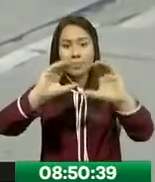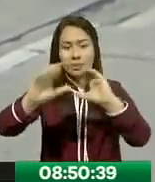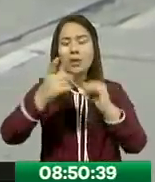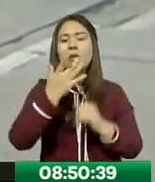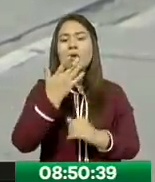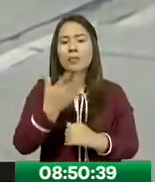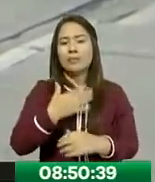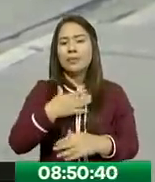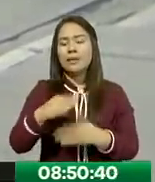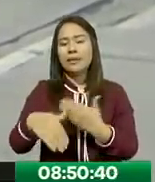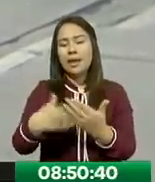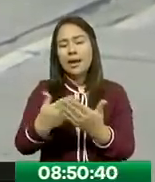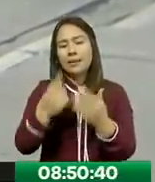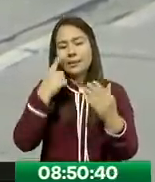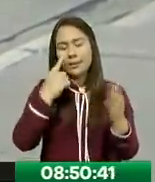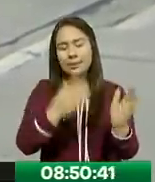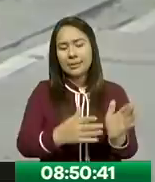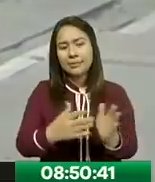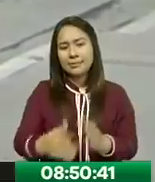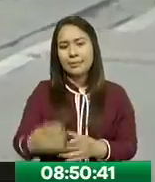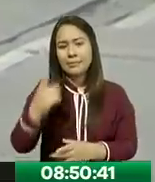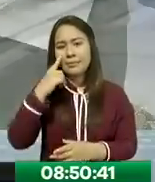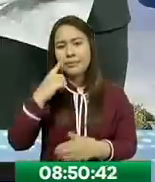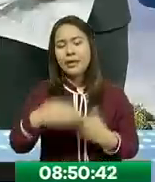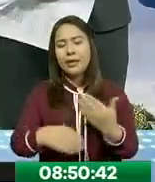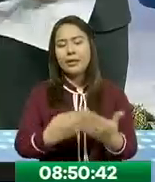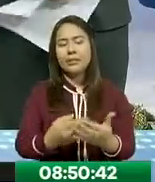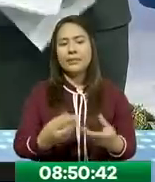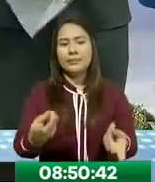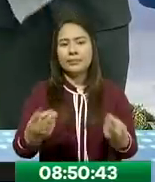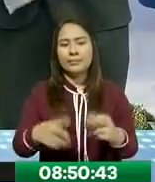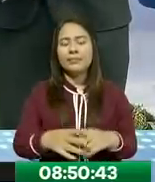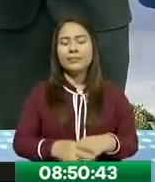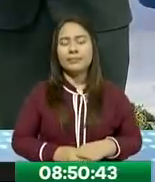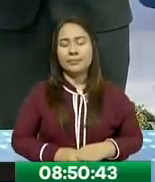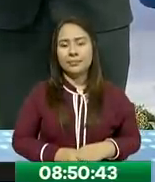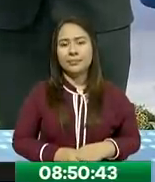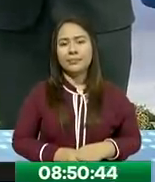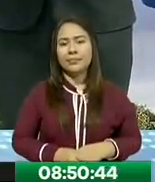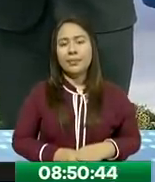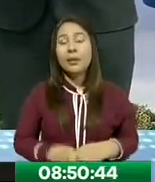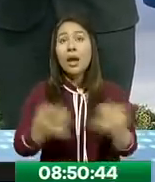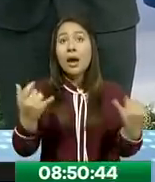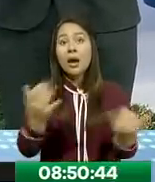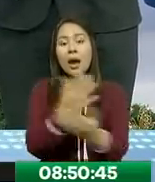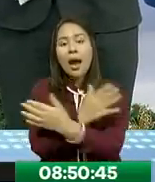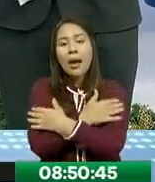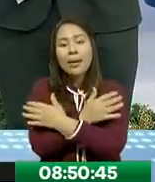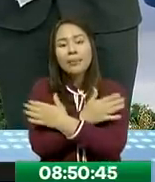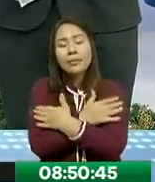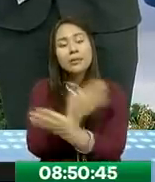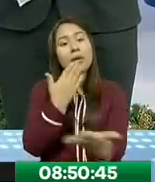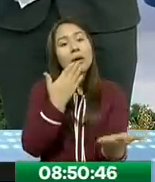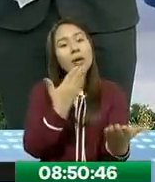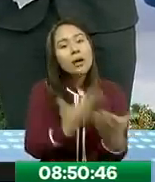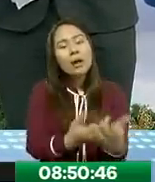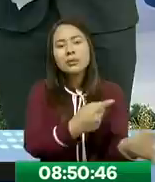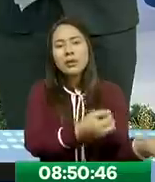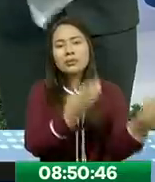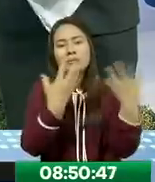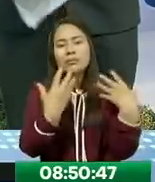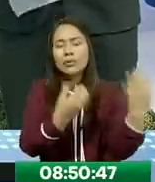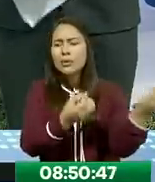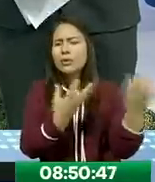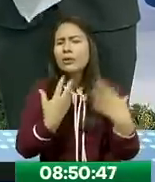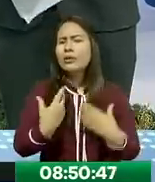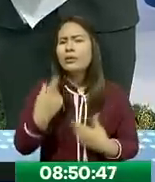la situación delictiva en este sector del norte de Guayaquil. José Luis, buenos días. Muy bien, Charlie, un abrazo enorme, gracias por tu información y esperemos